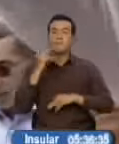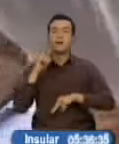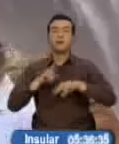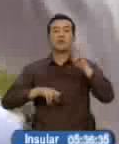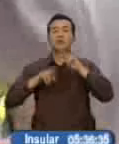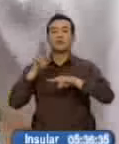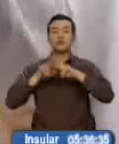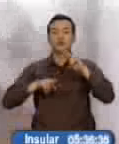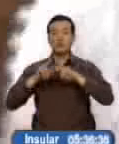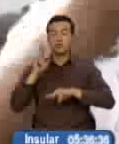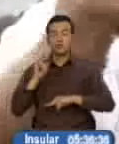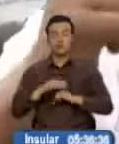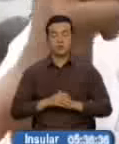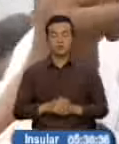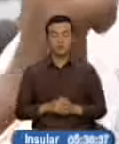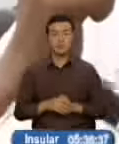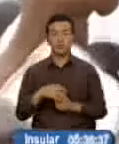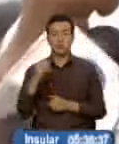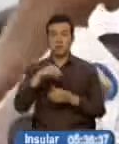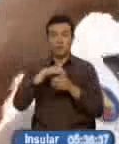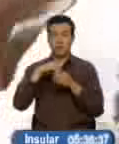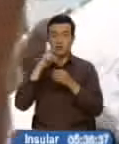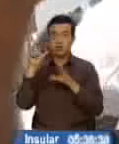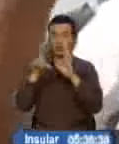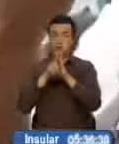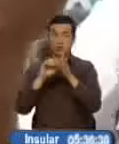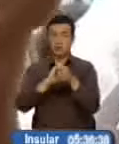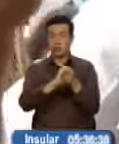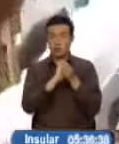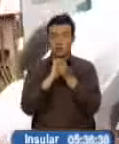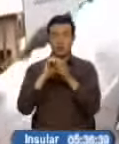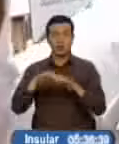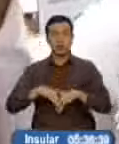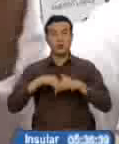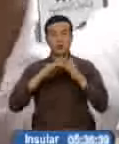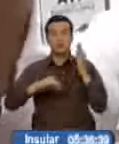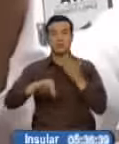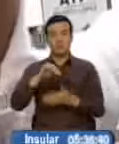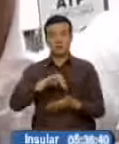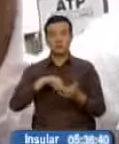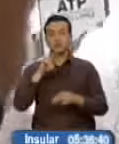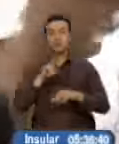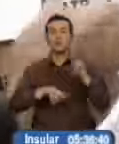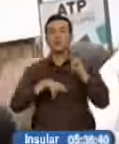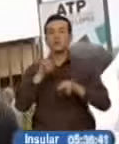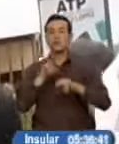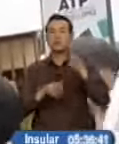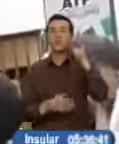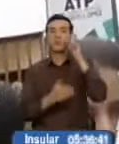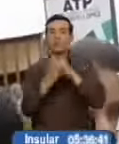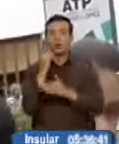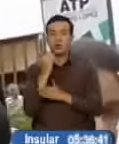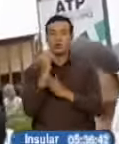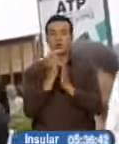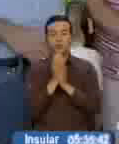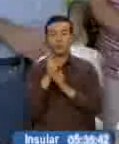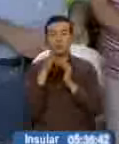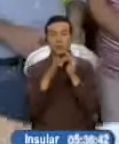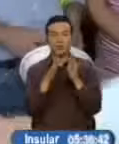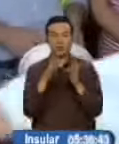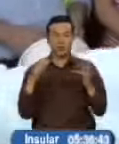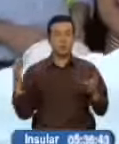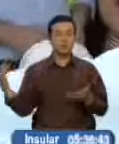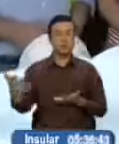cantón. Gracias a los fondos de la Ley de Solidaridad, como parte de reactivación de Manabí, se va a construir el puerto pesquero aquí en Puerto